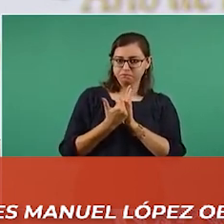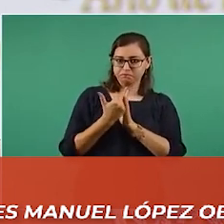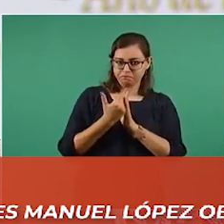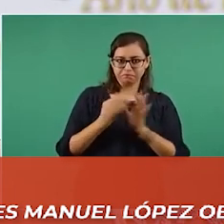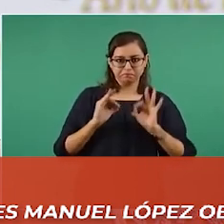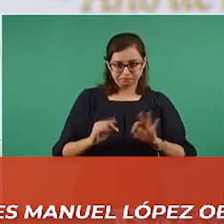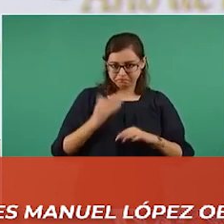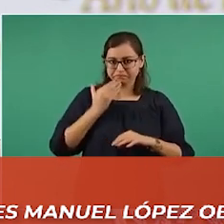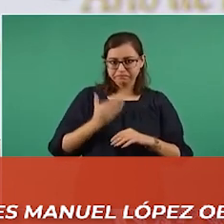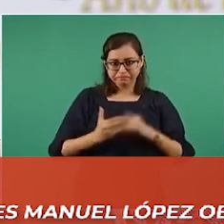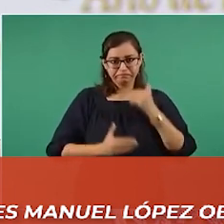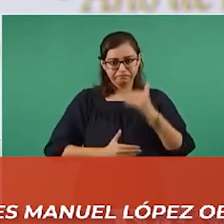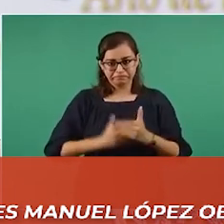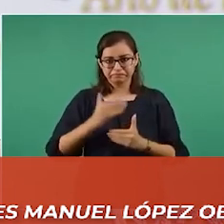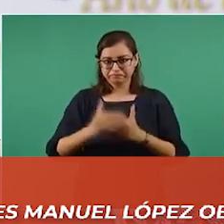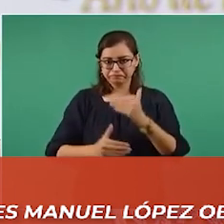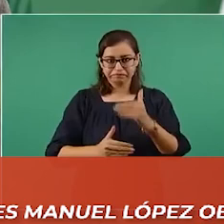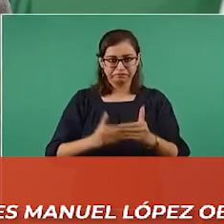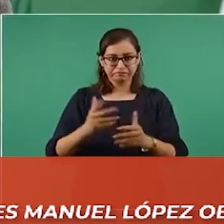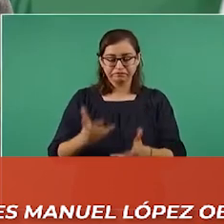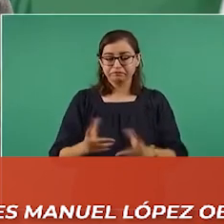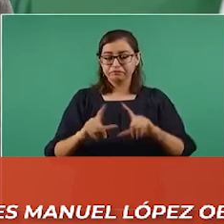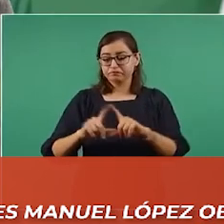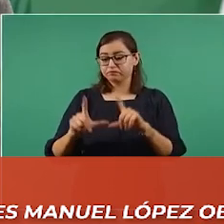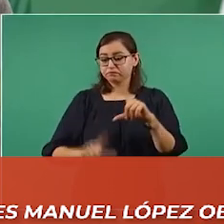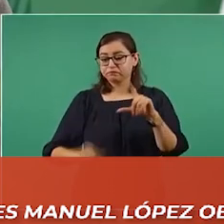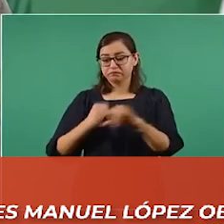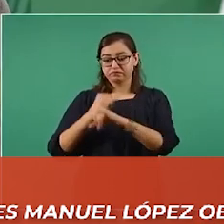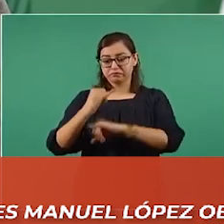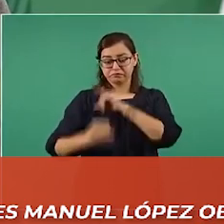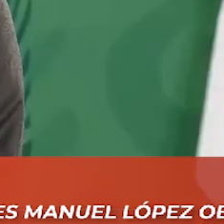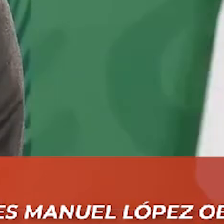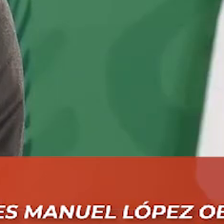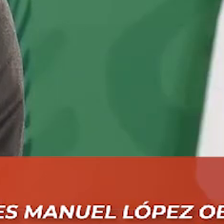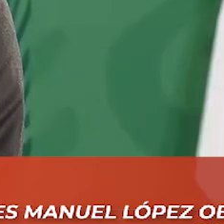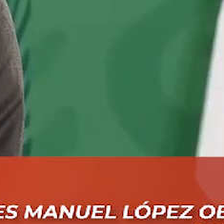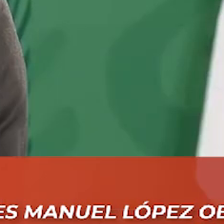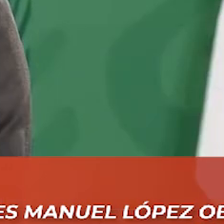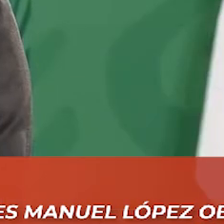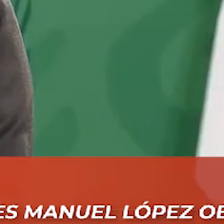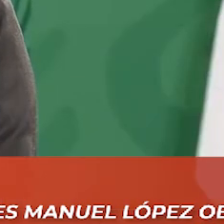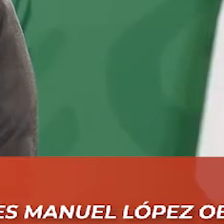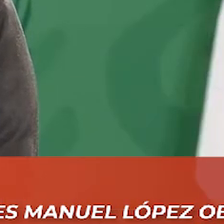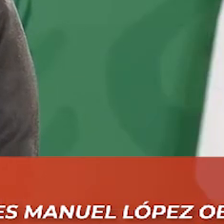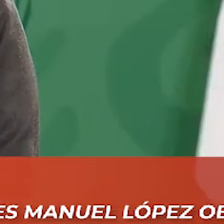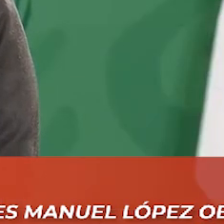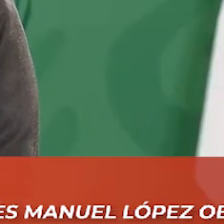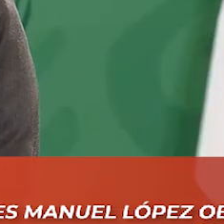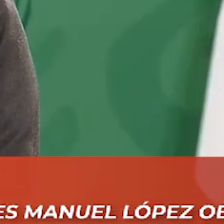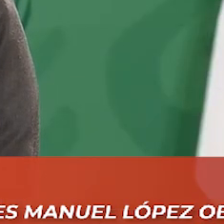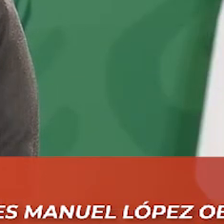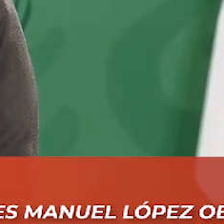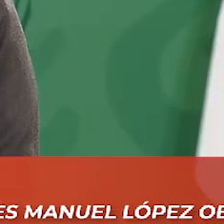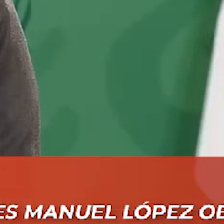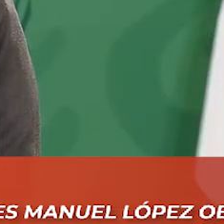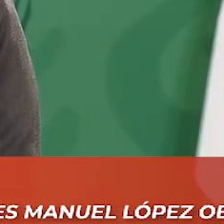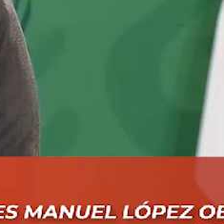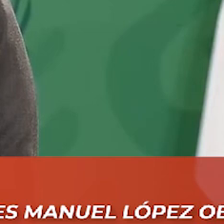reconocido por expertos nacionales e internacionales, no tenemos devaluación,